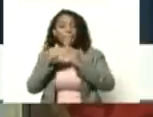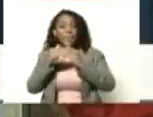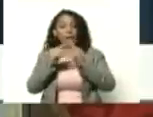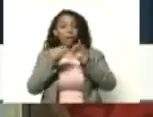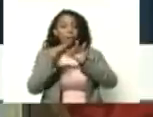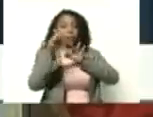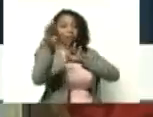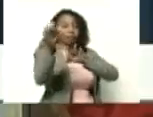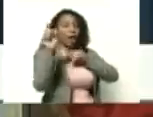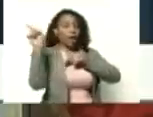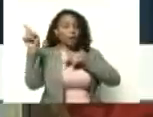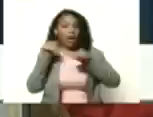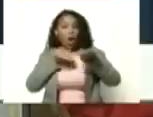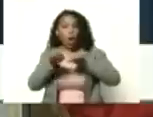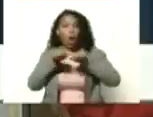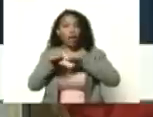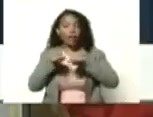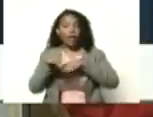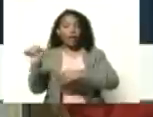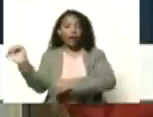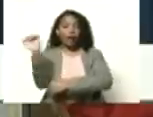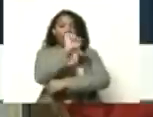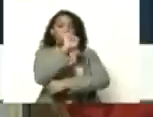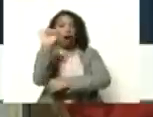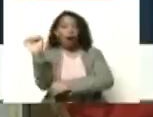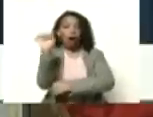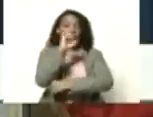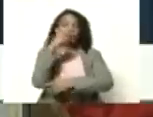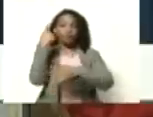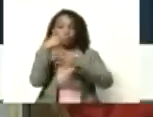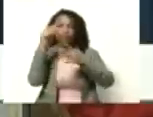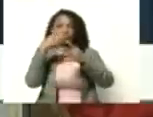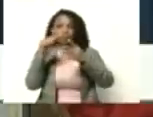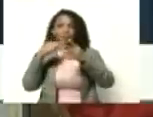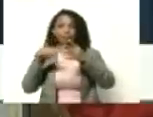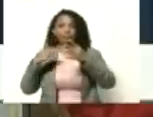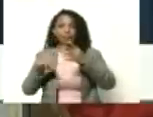cojedes de camionetas de carro etcétera